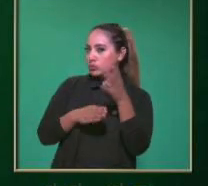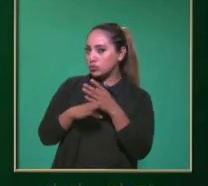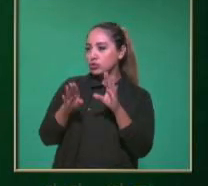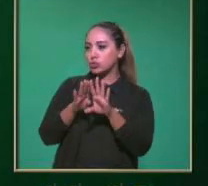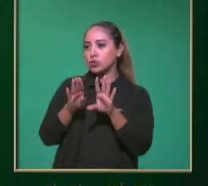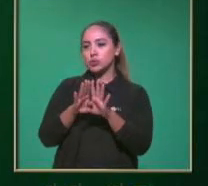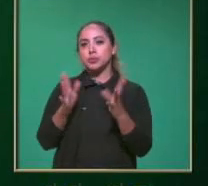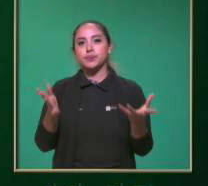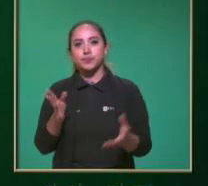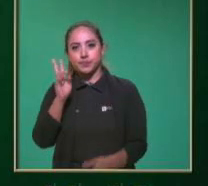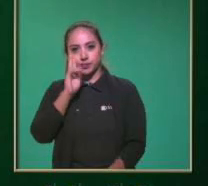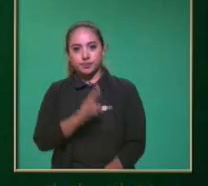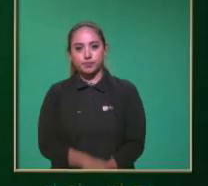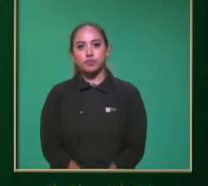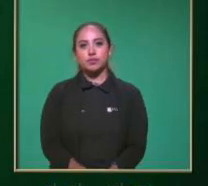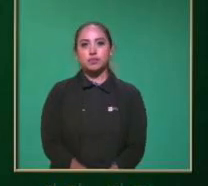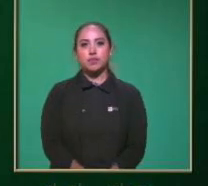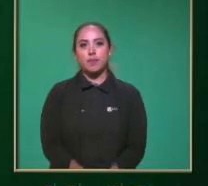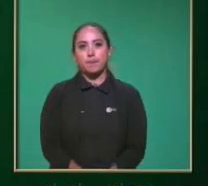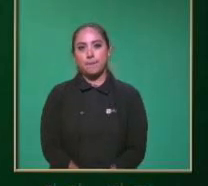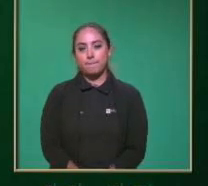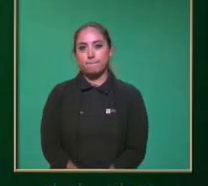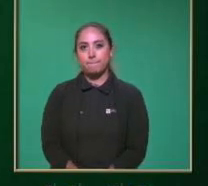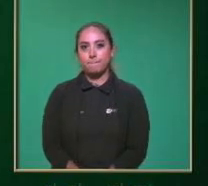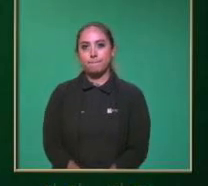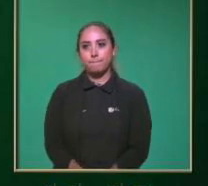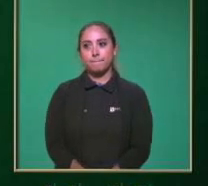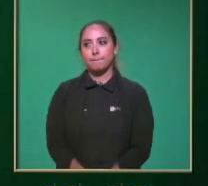algunas situaciones que de su vida diaria